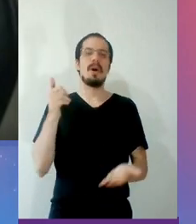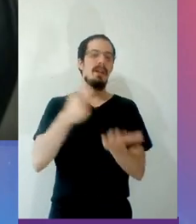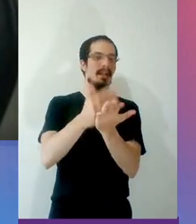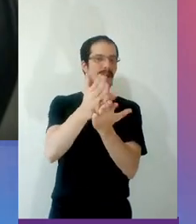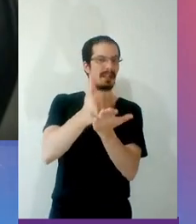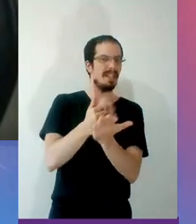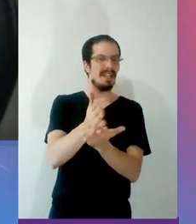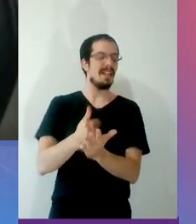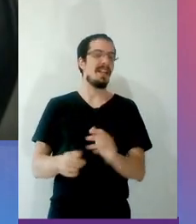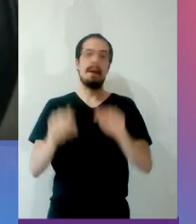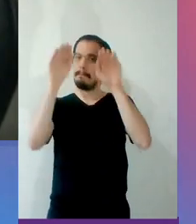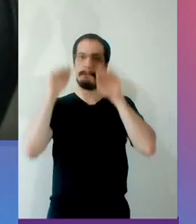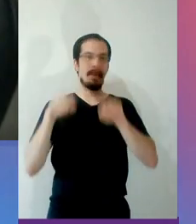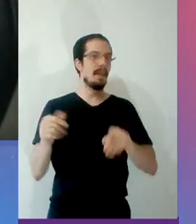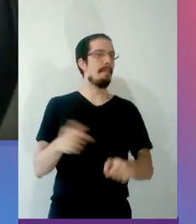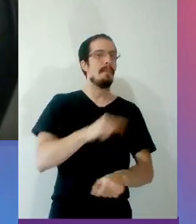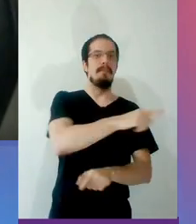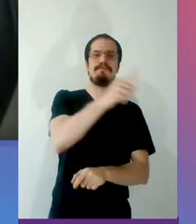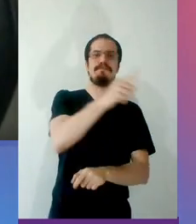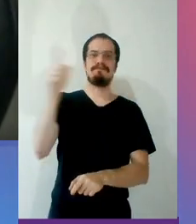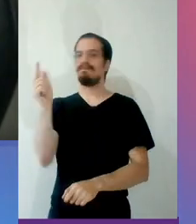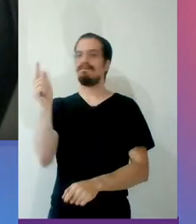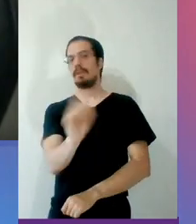que Chile, hay muchos chiles,